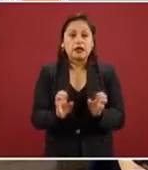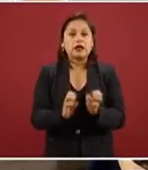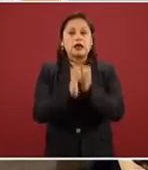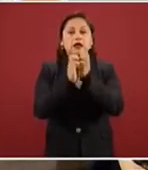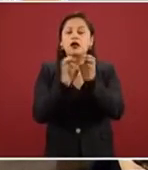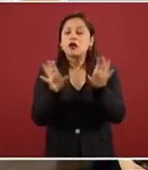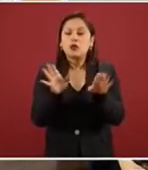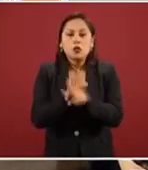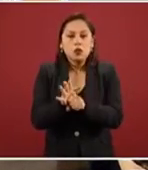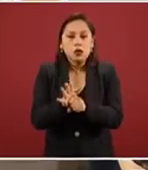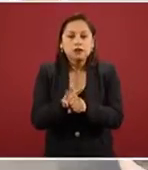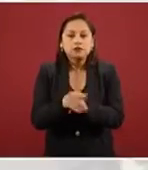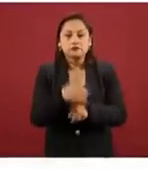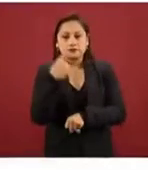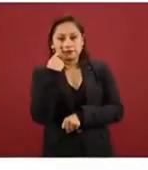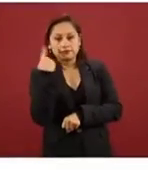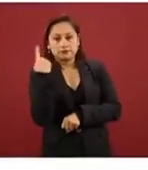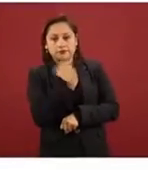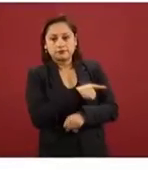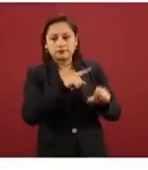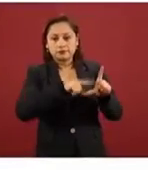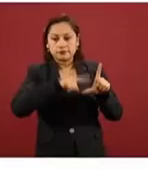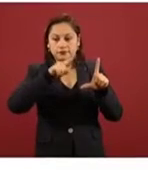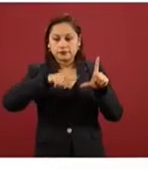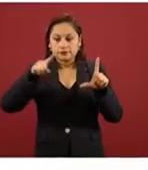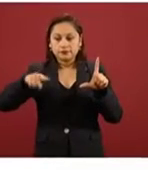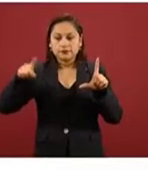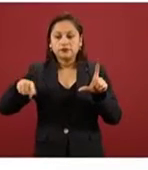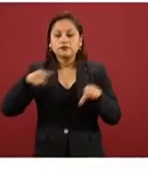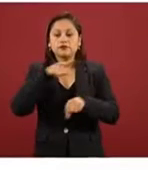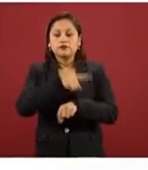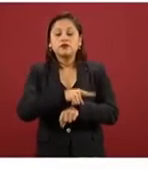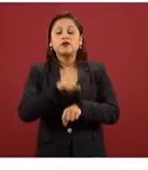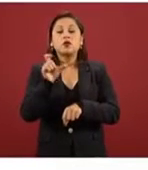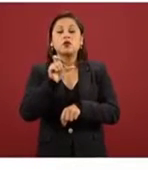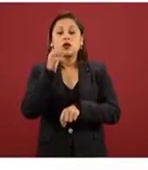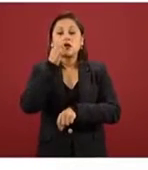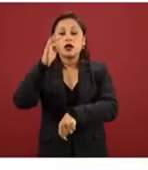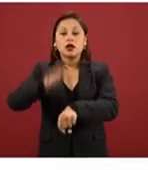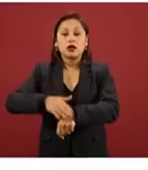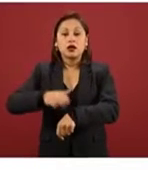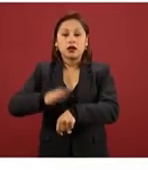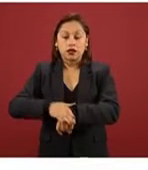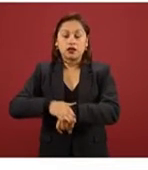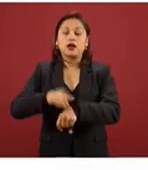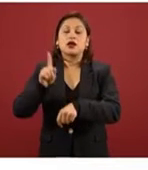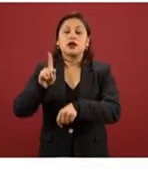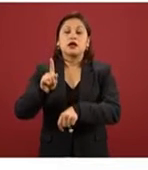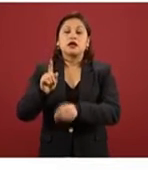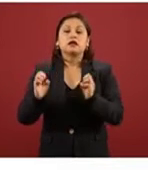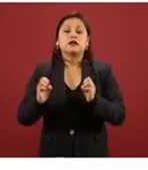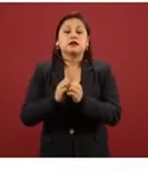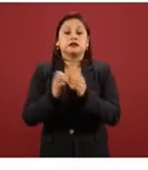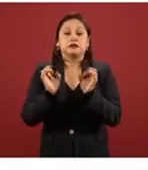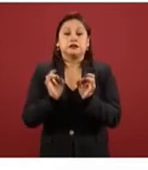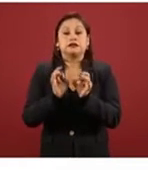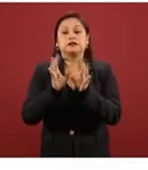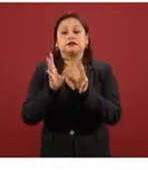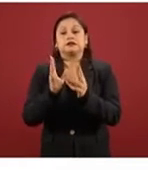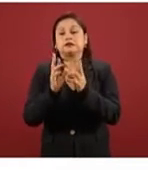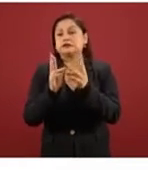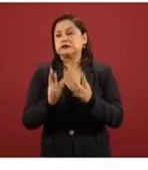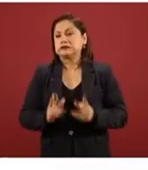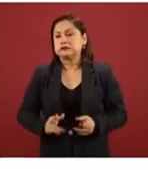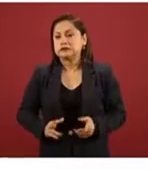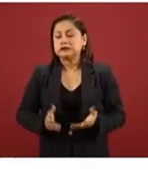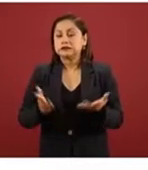prevenir, esta es la gráfica actualizada de las declaratorias de emergencia y de desastre, uno de los años en los que hemos tenido